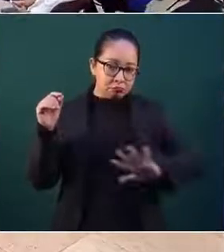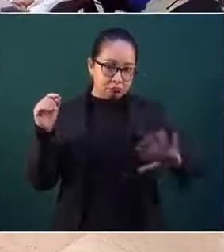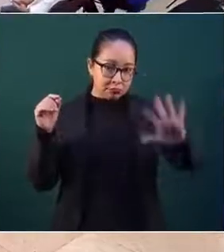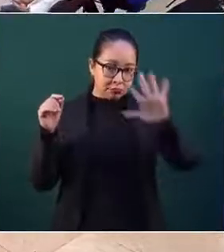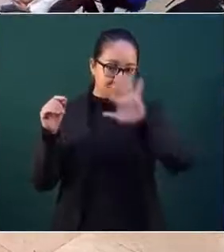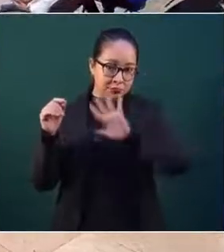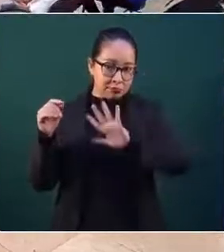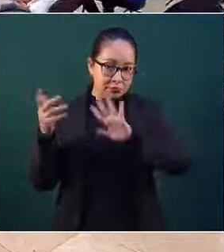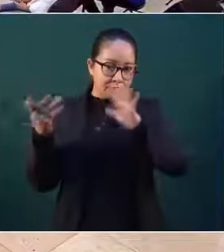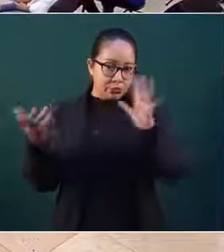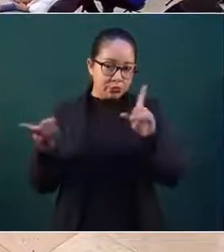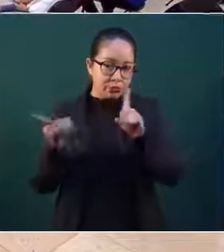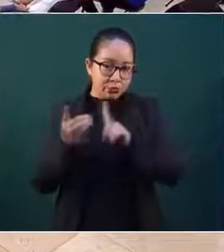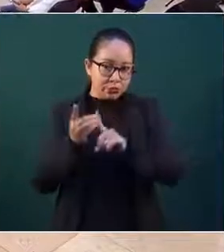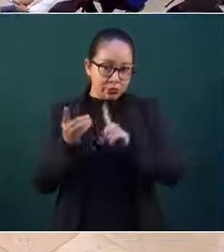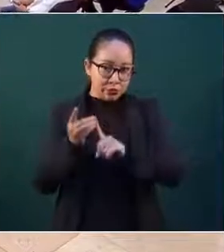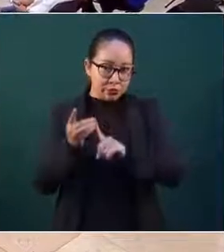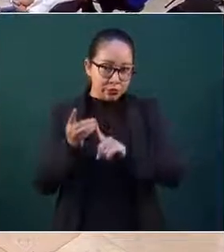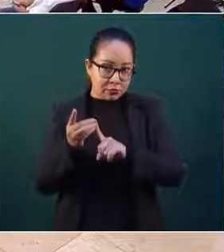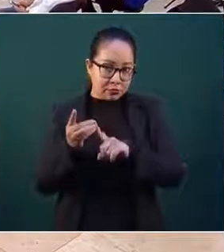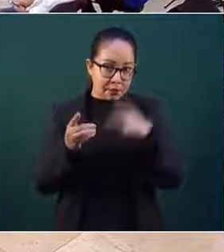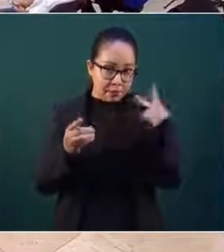en Veracruz.